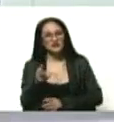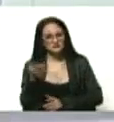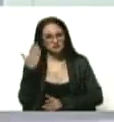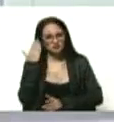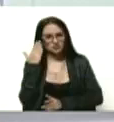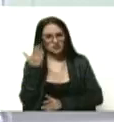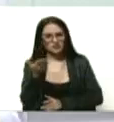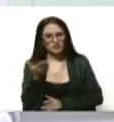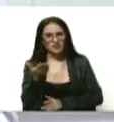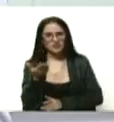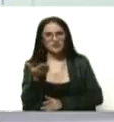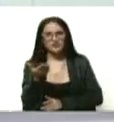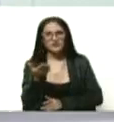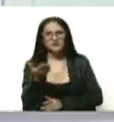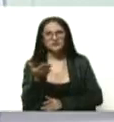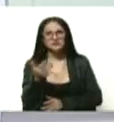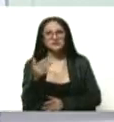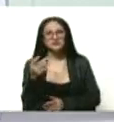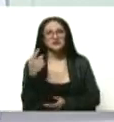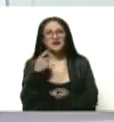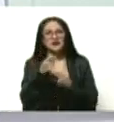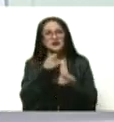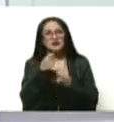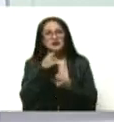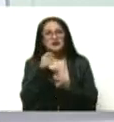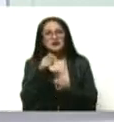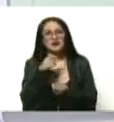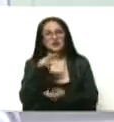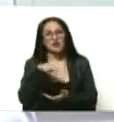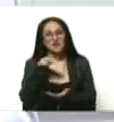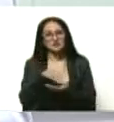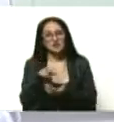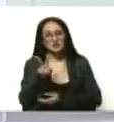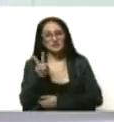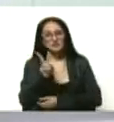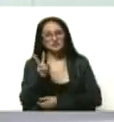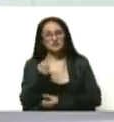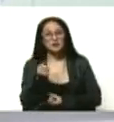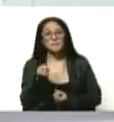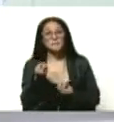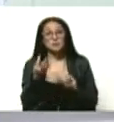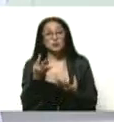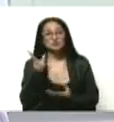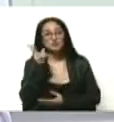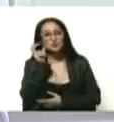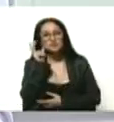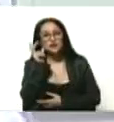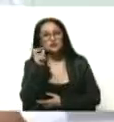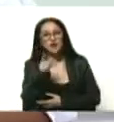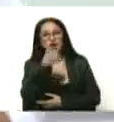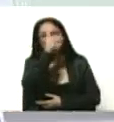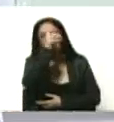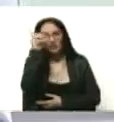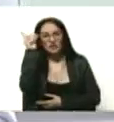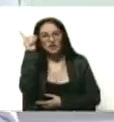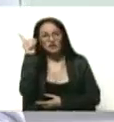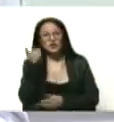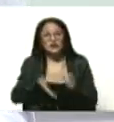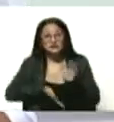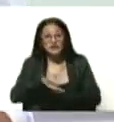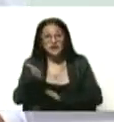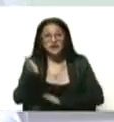sea más, ya que en las coberturas que vimos en Radio Nacional de Venezuela, muchos escucharon su palabra y muchos hombres salieron,